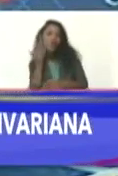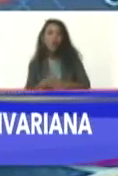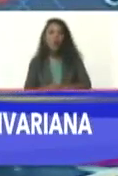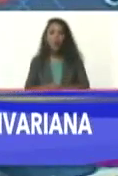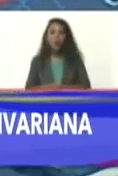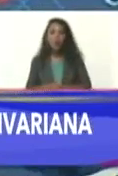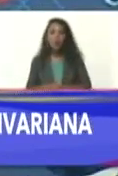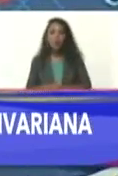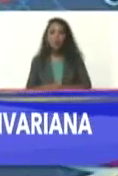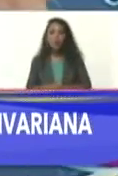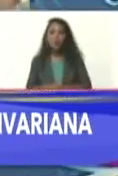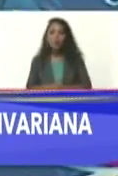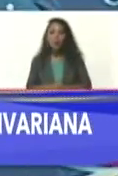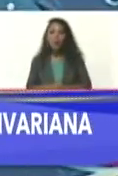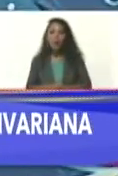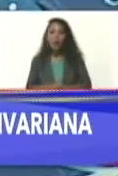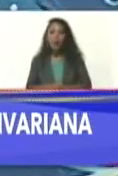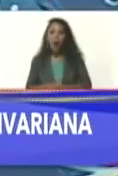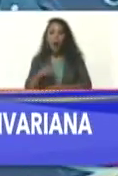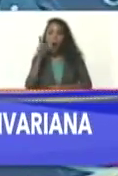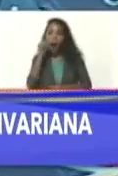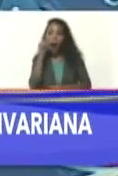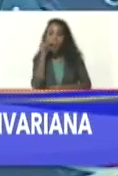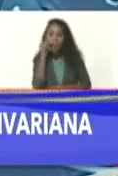Jimmy Story y Elio Abram están